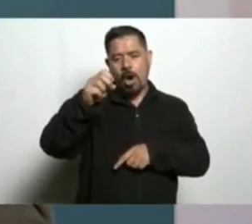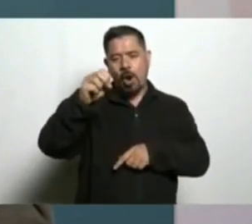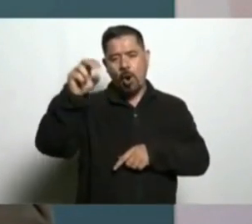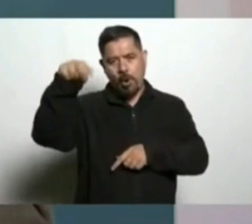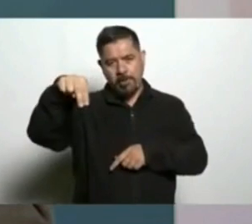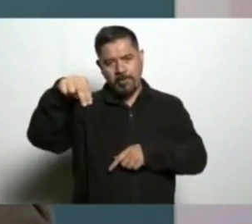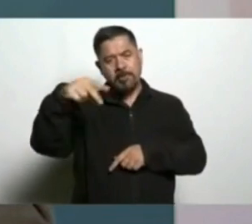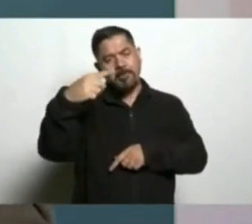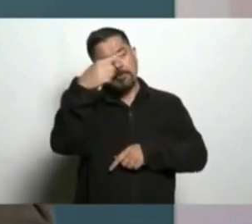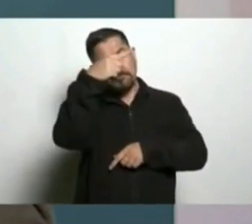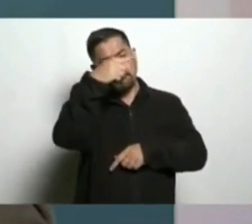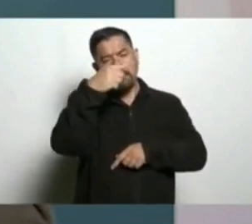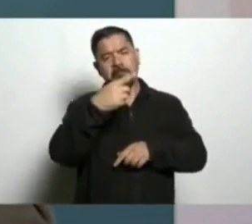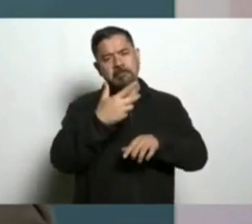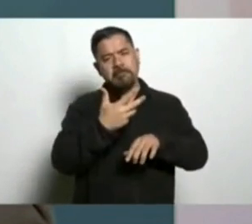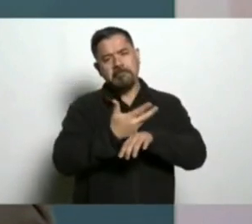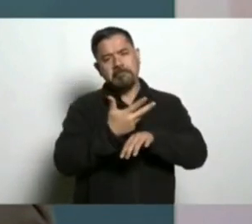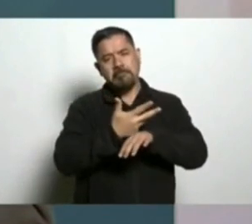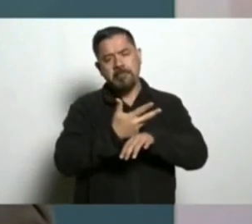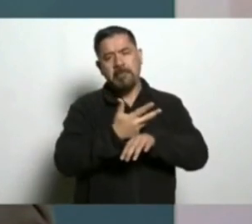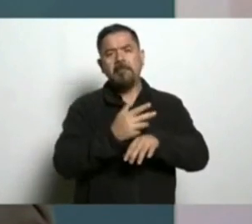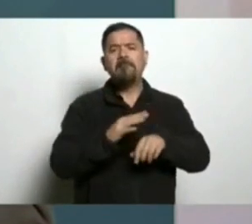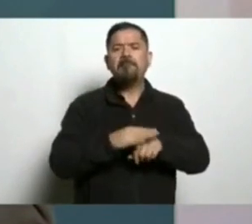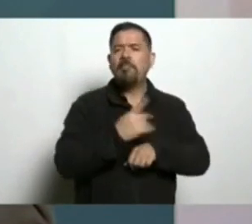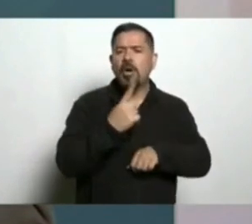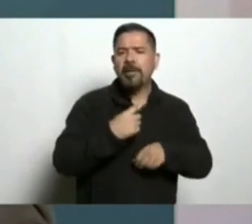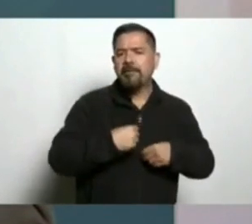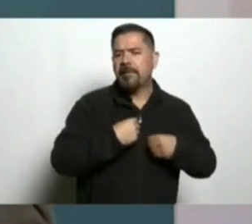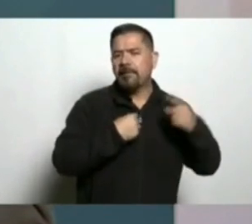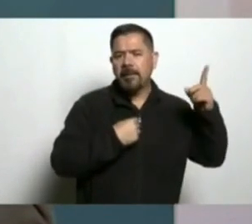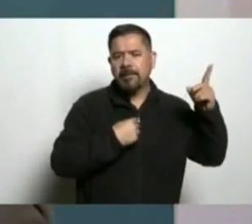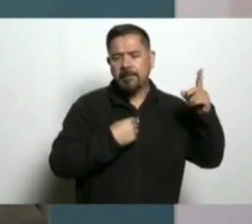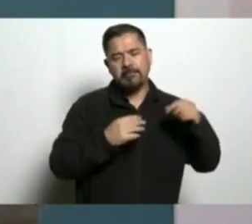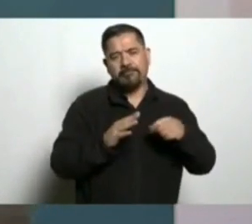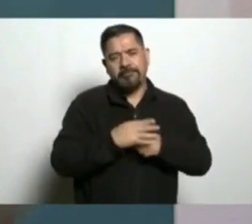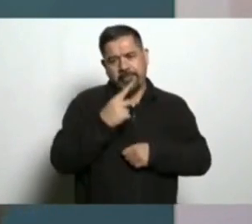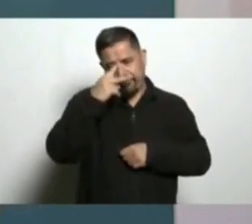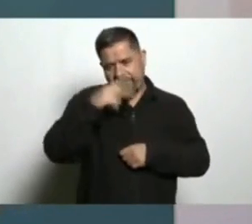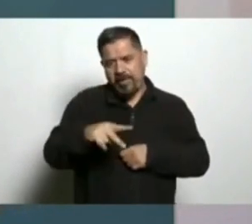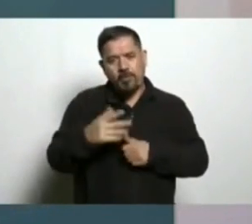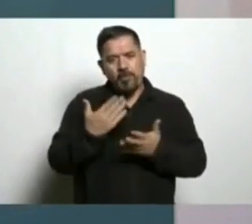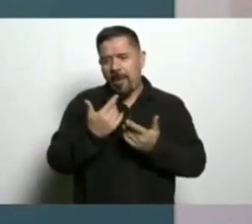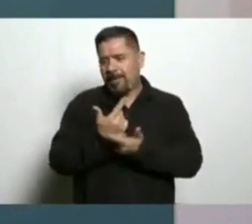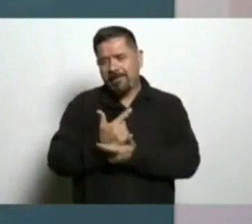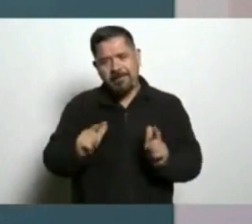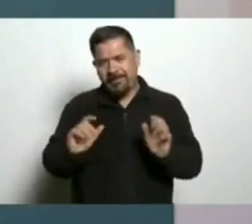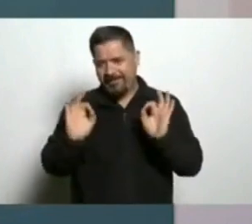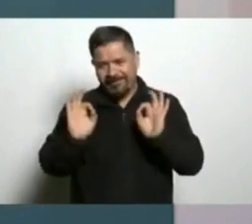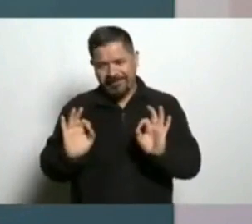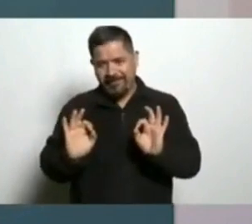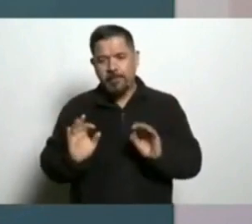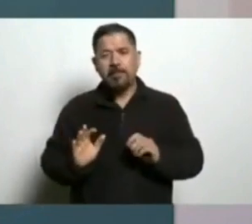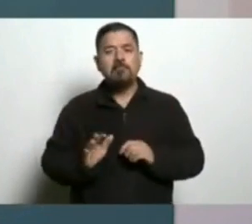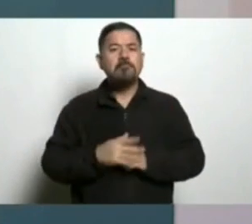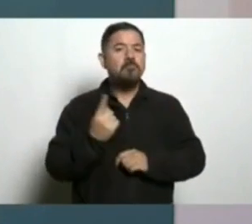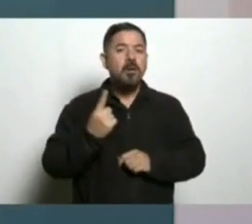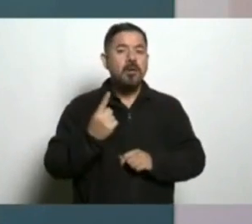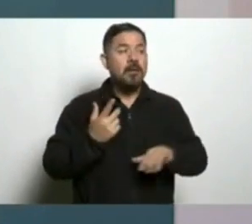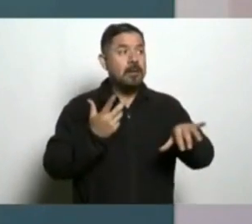En Estados Unidos, si detenían a los revolucionarios, a los